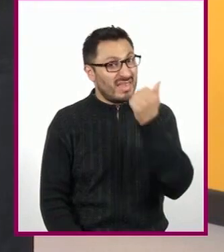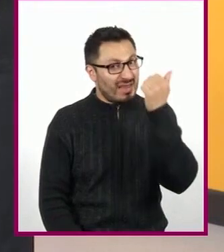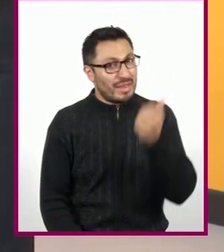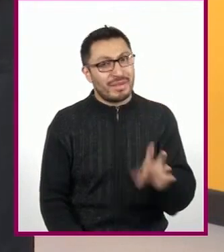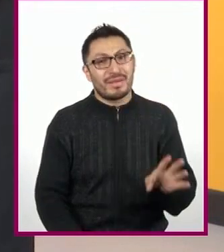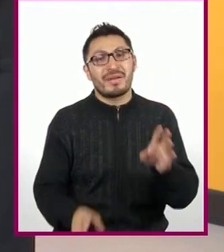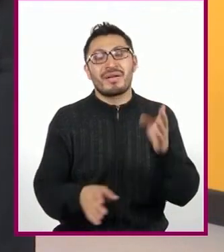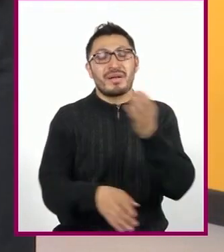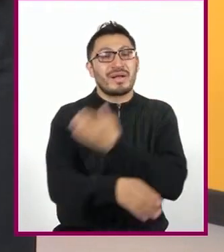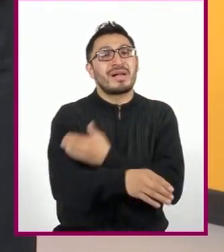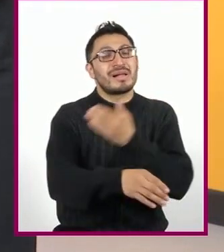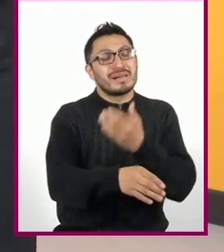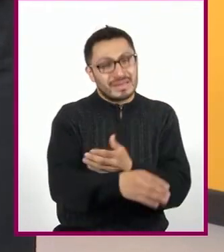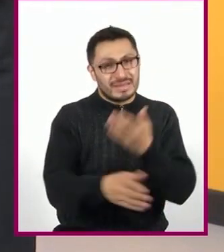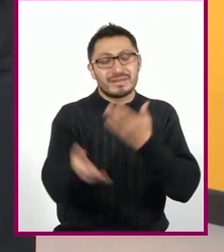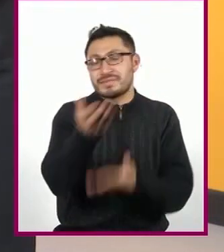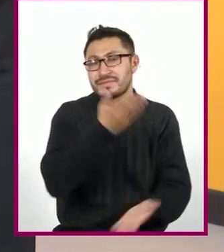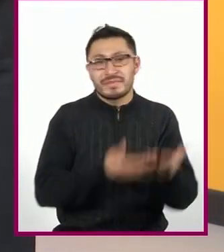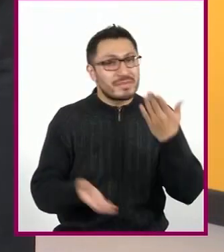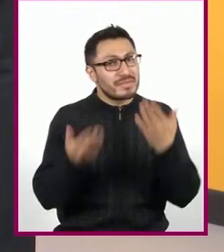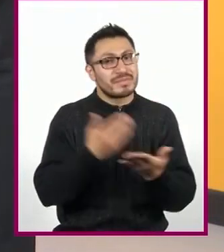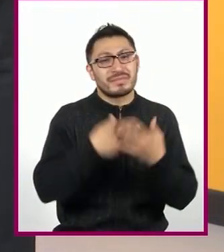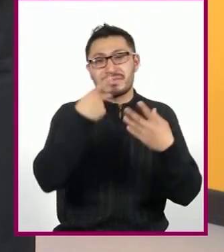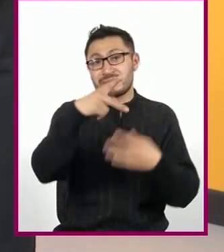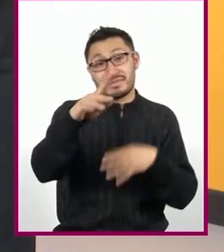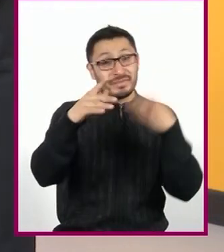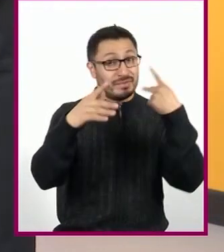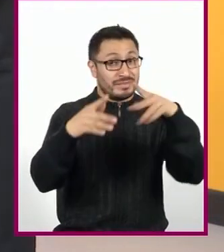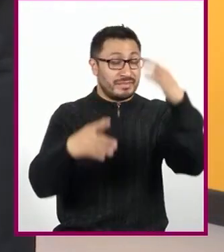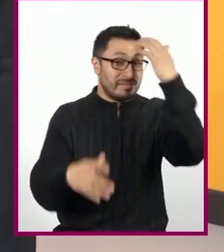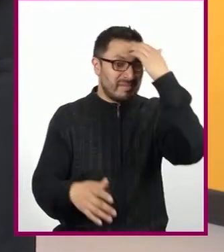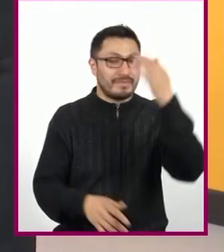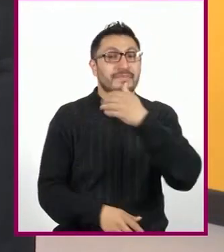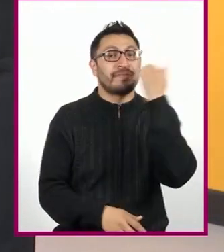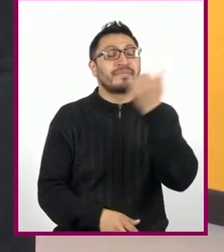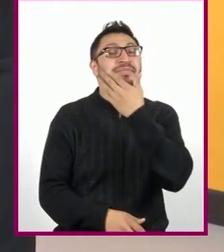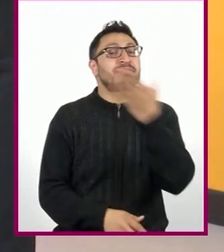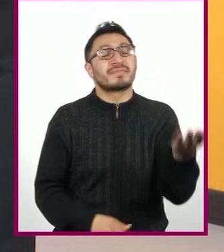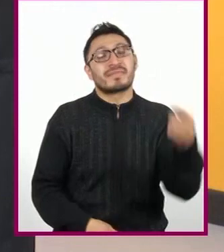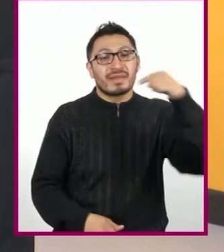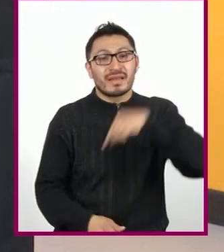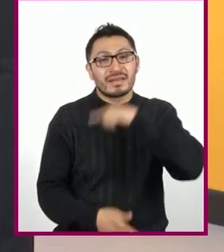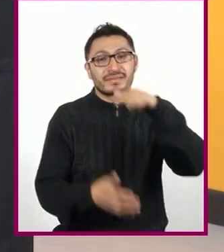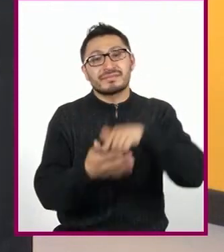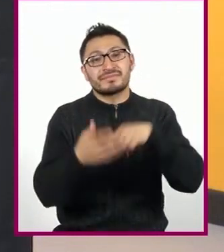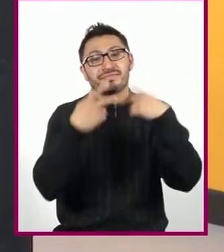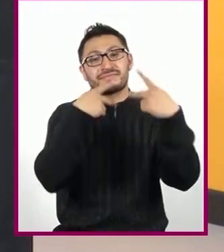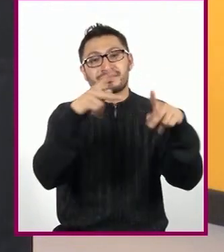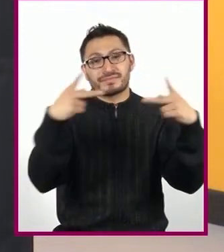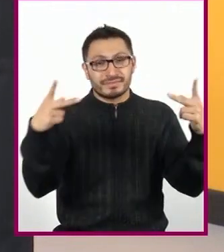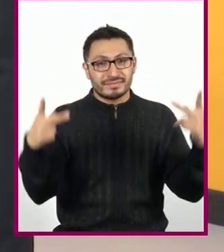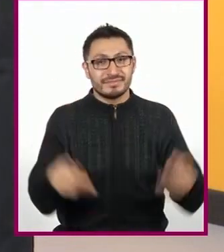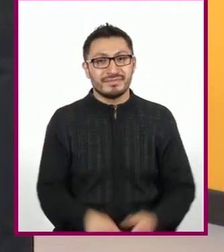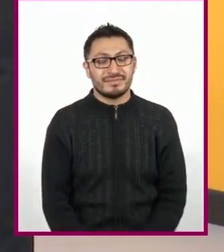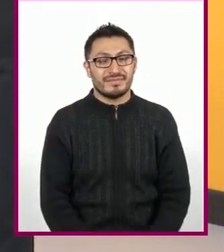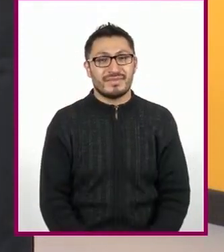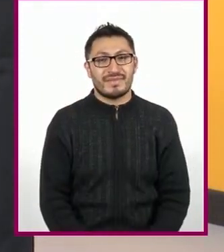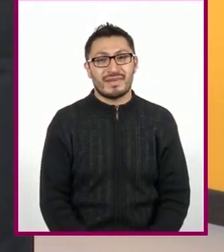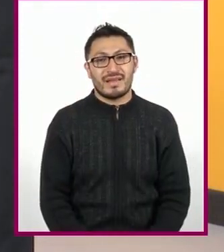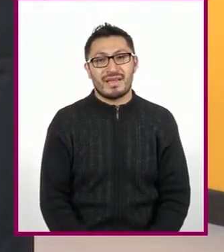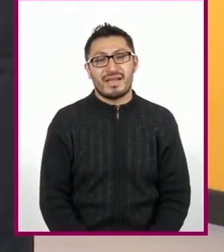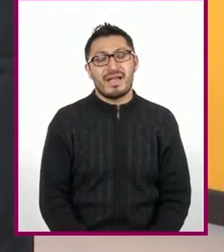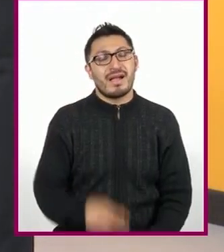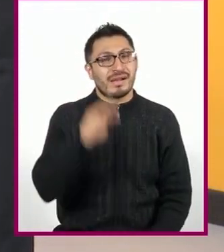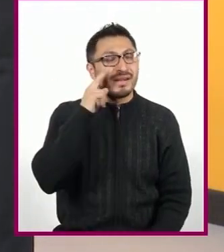los que nos comparten sus conocimientos, alumnas y alumnos, este espacio es suyo. Veo que sigue un video